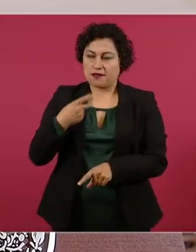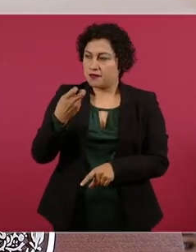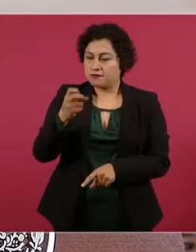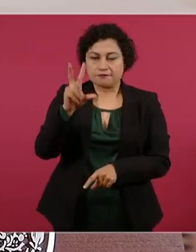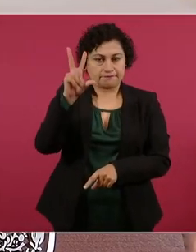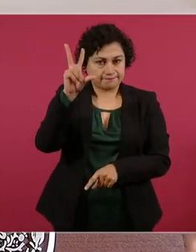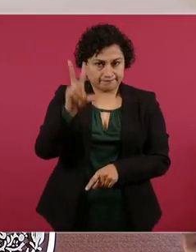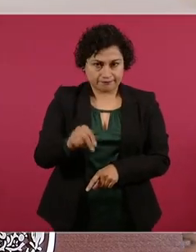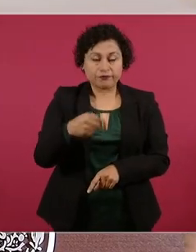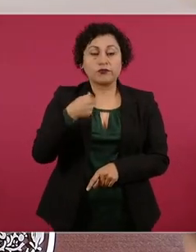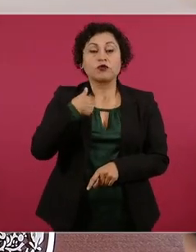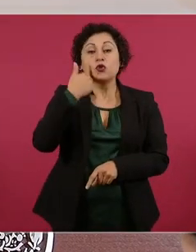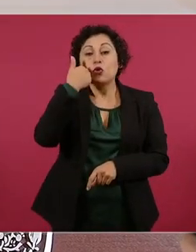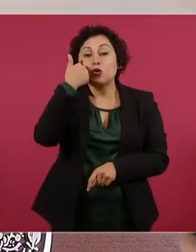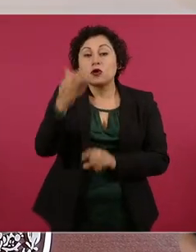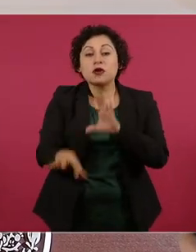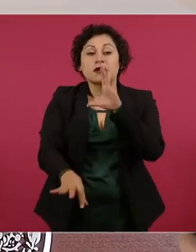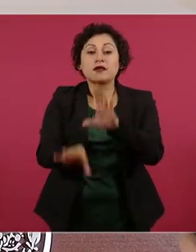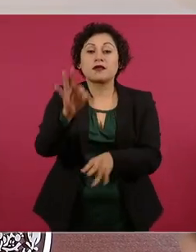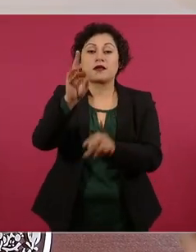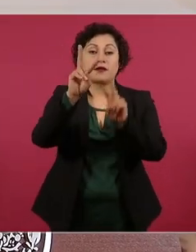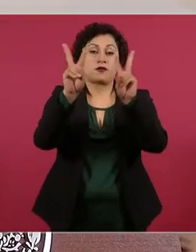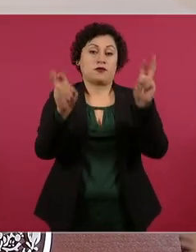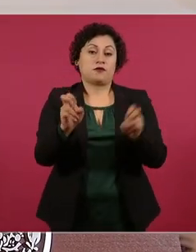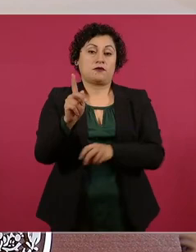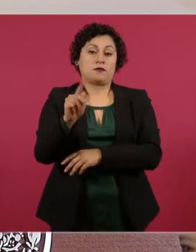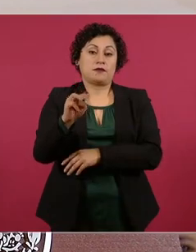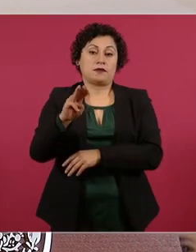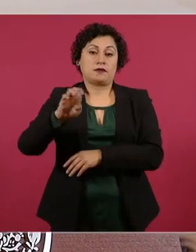es la de Pemex,